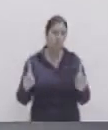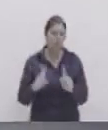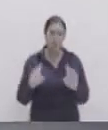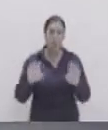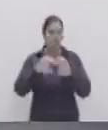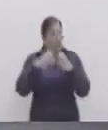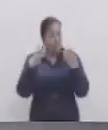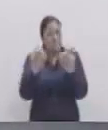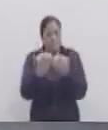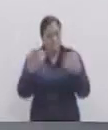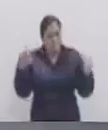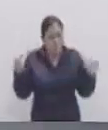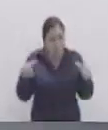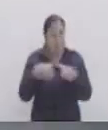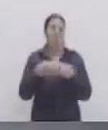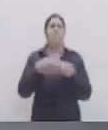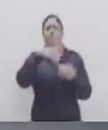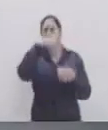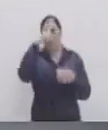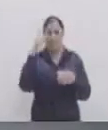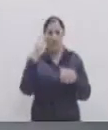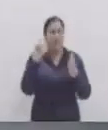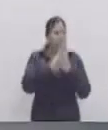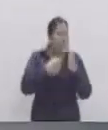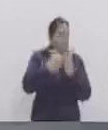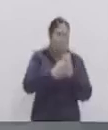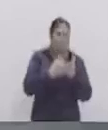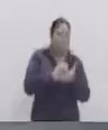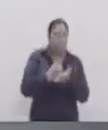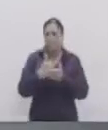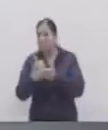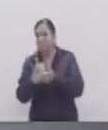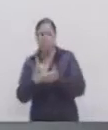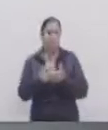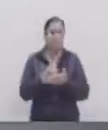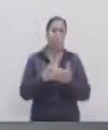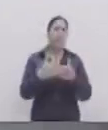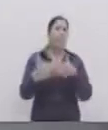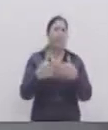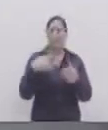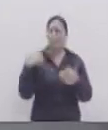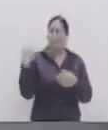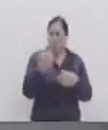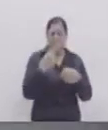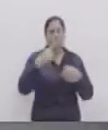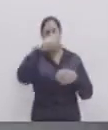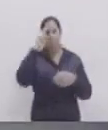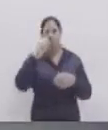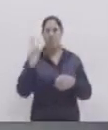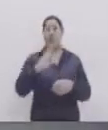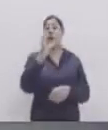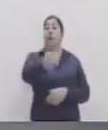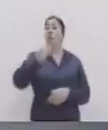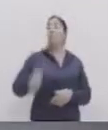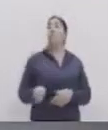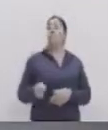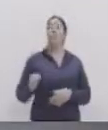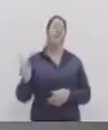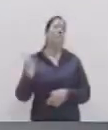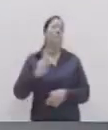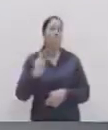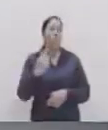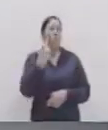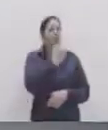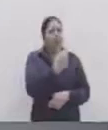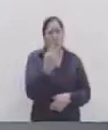conjunto, es trabajar en conjunto y que cada uno pues trabaje en la medida de lo posible, no imponer, ¿verdad? Sino que cada quien vea